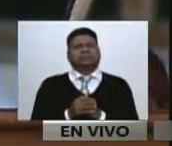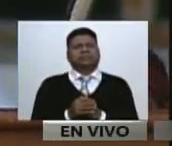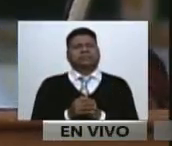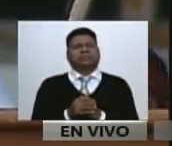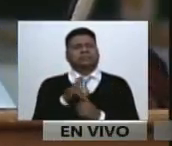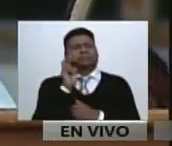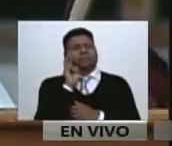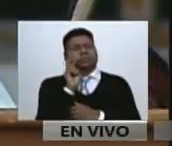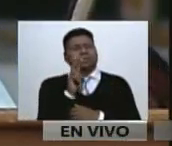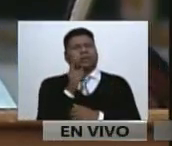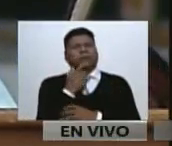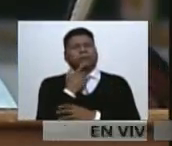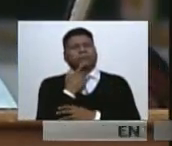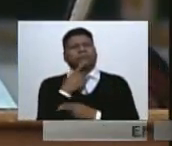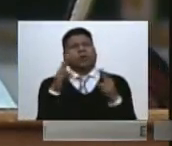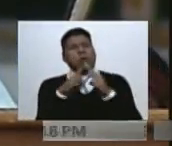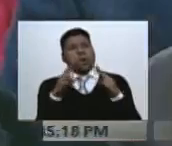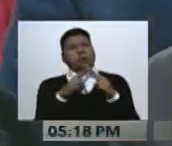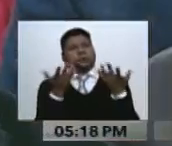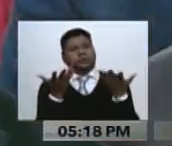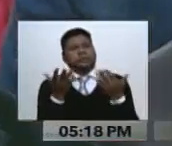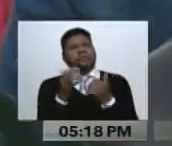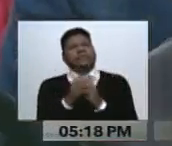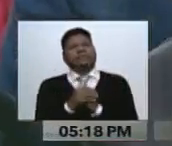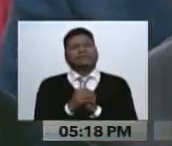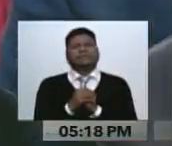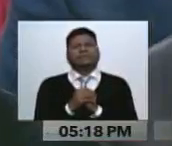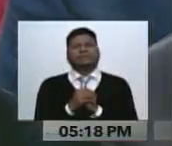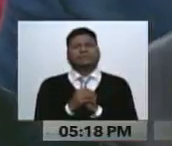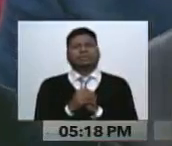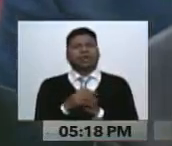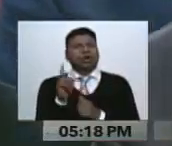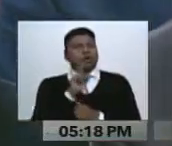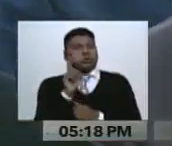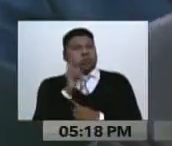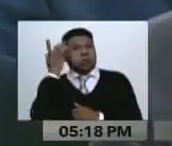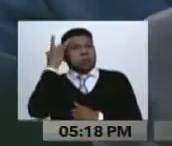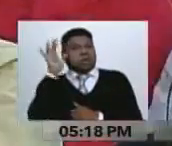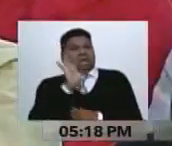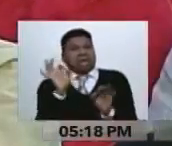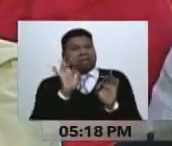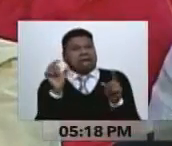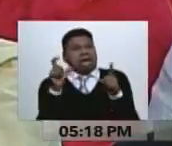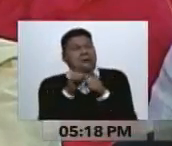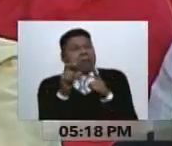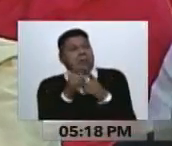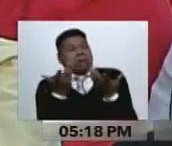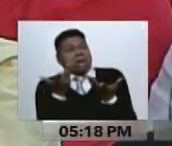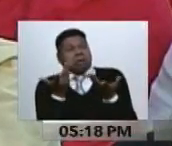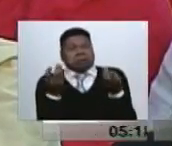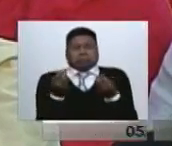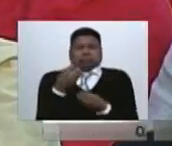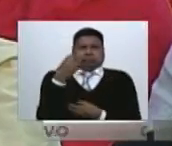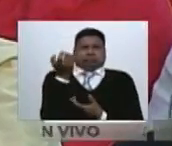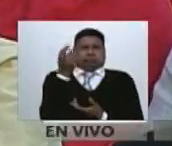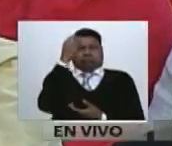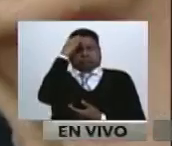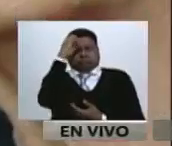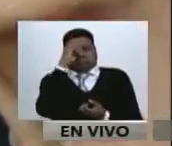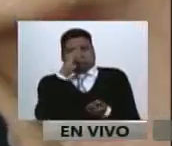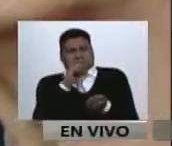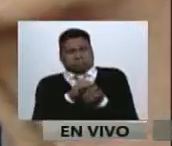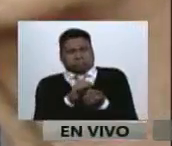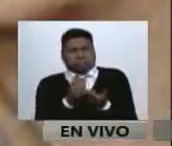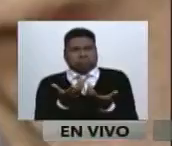esos que lo conocían no creyeron en su palabra. Pero Jesús era